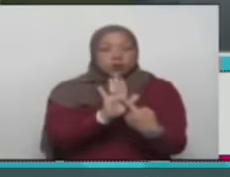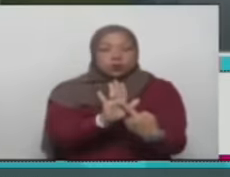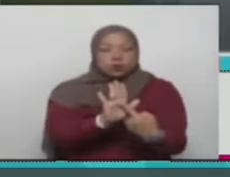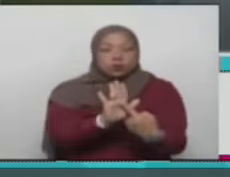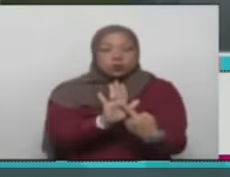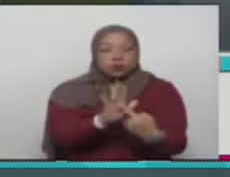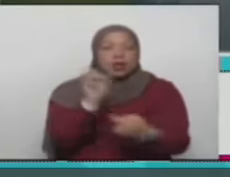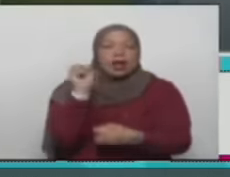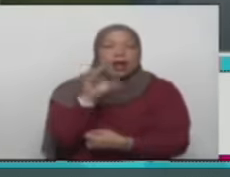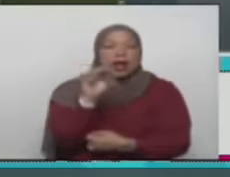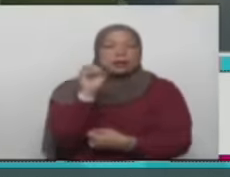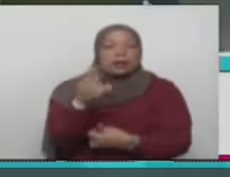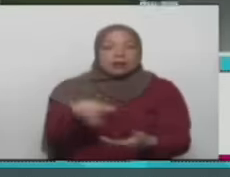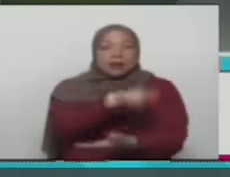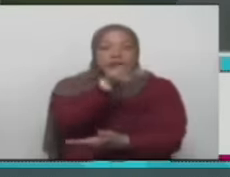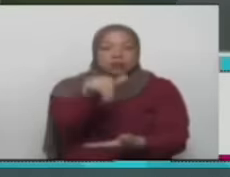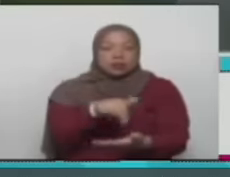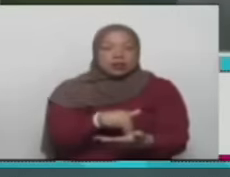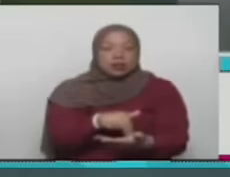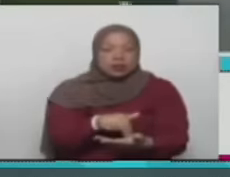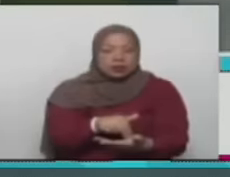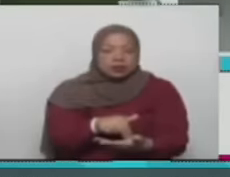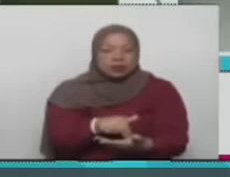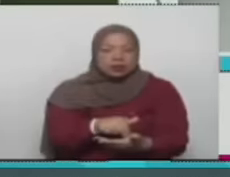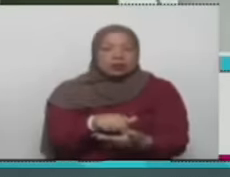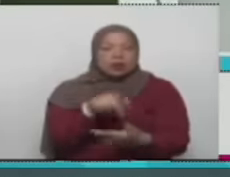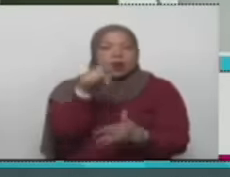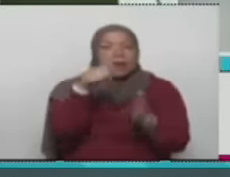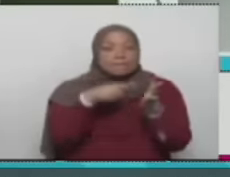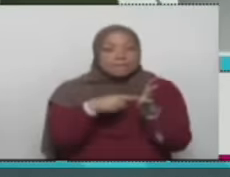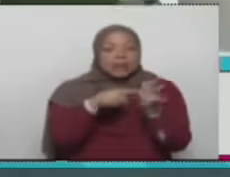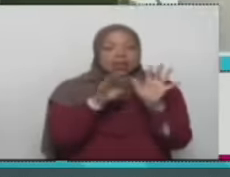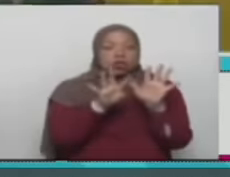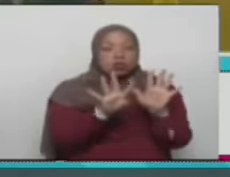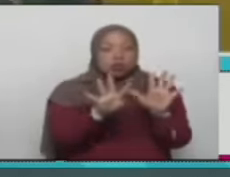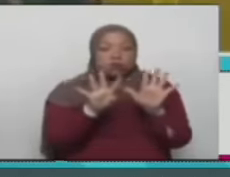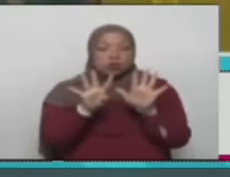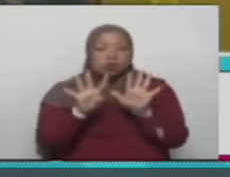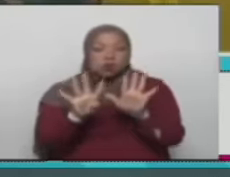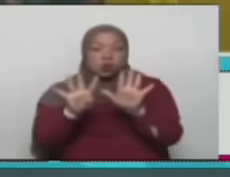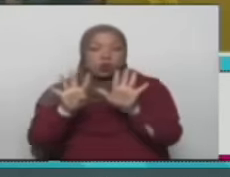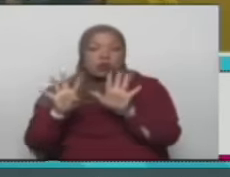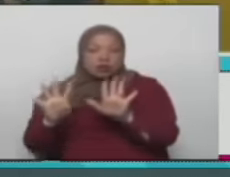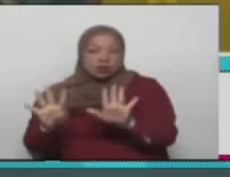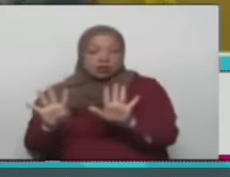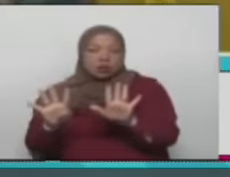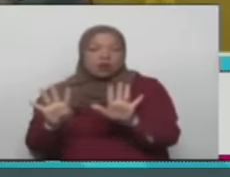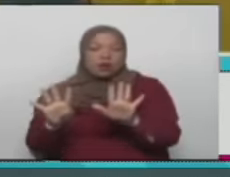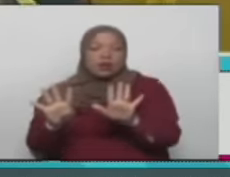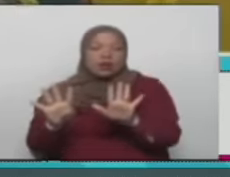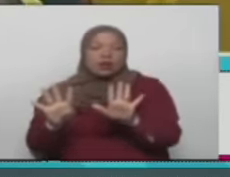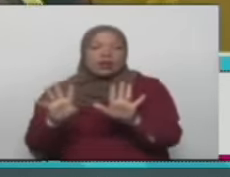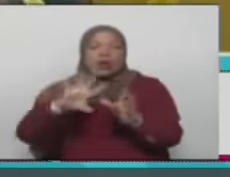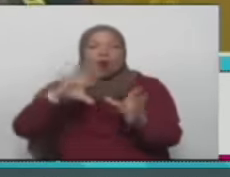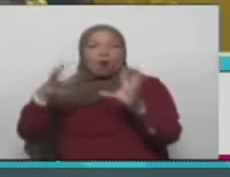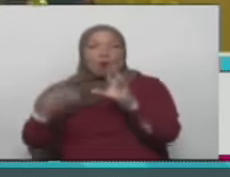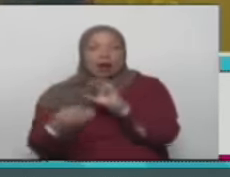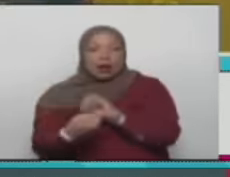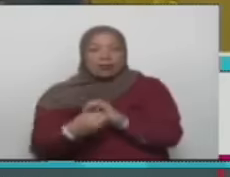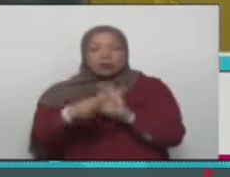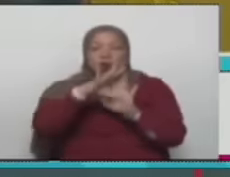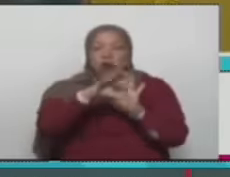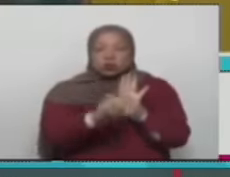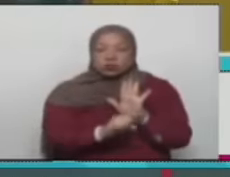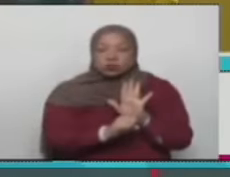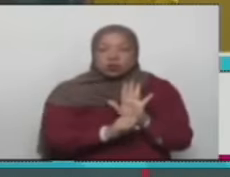la Asamblea Nacional de Constituyente de 1999, no solo es que están